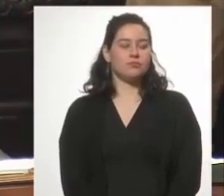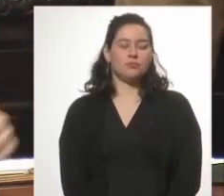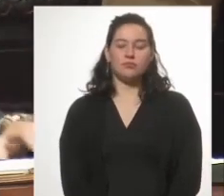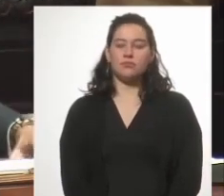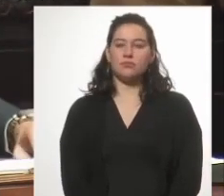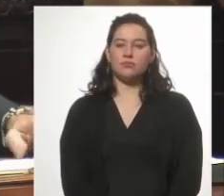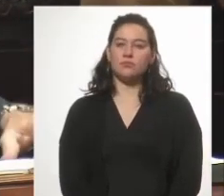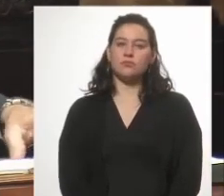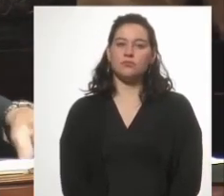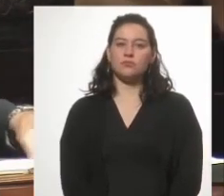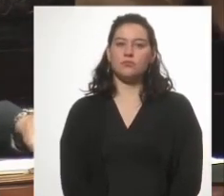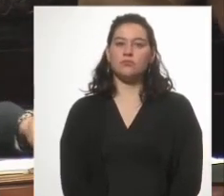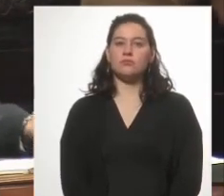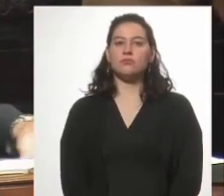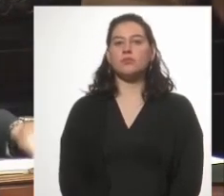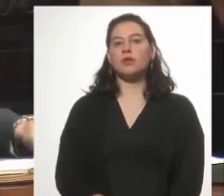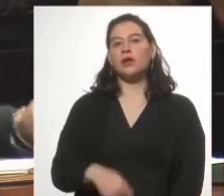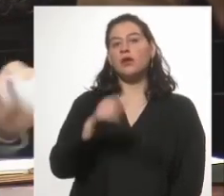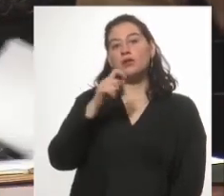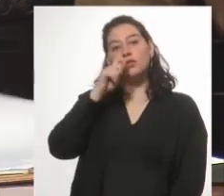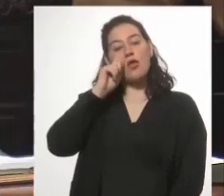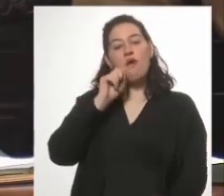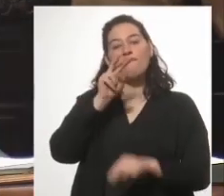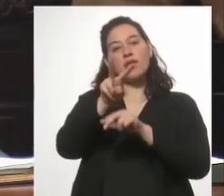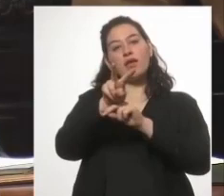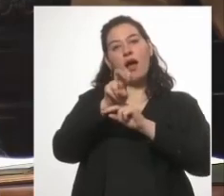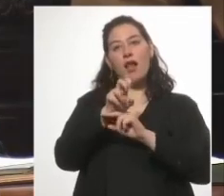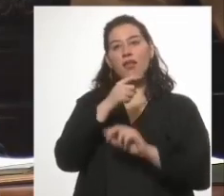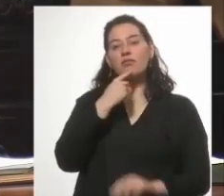En la acusación, el señor fiscal dice,